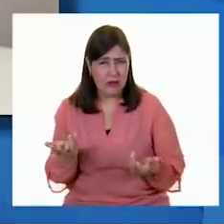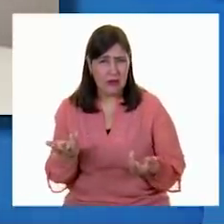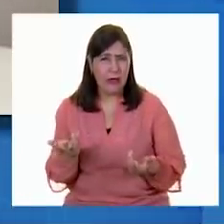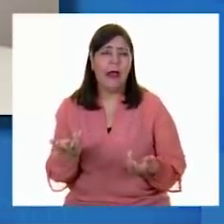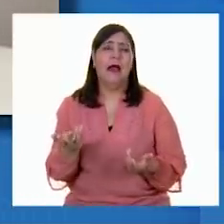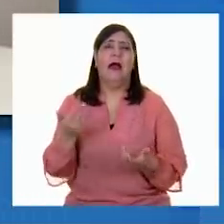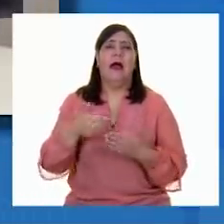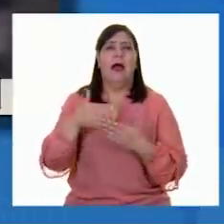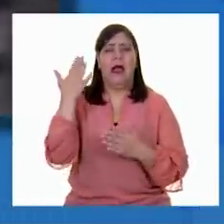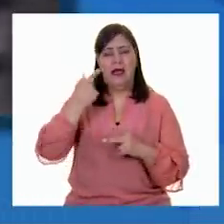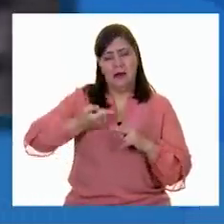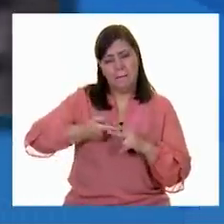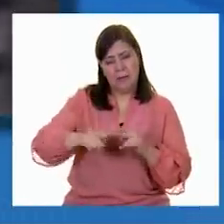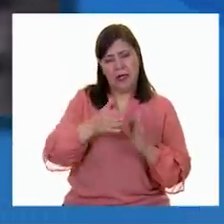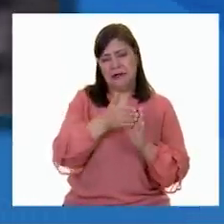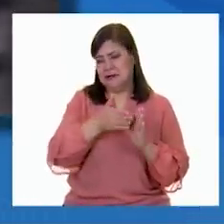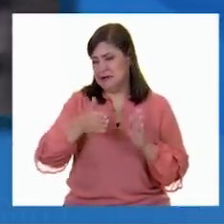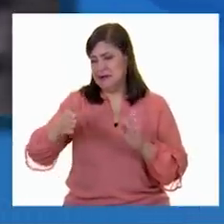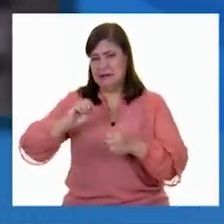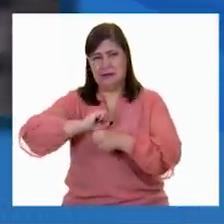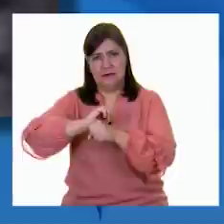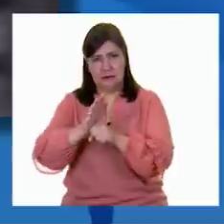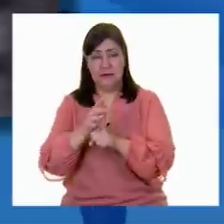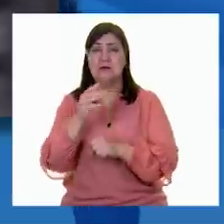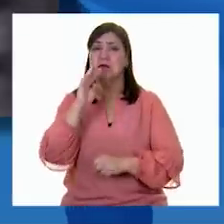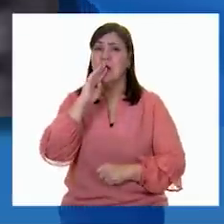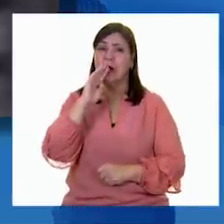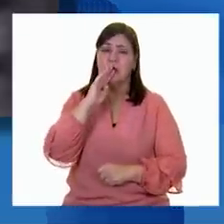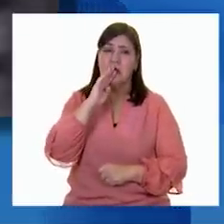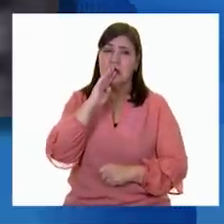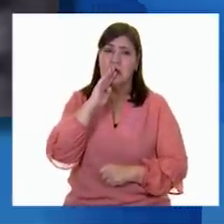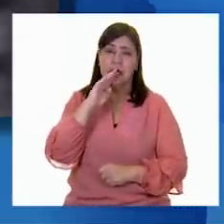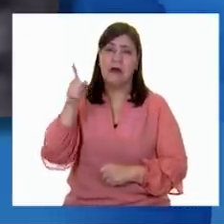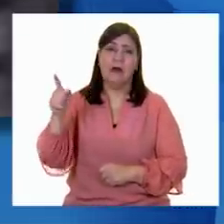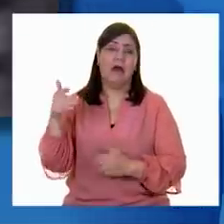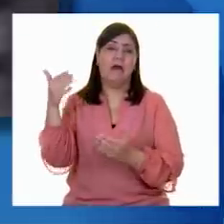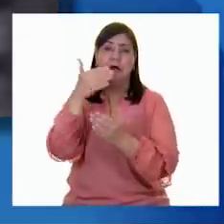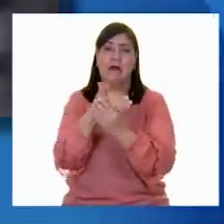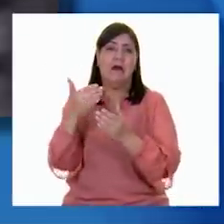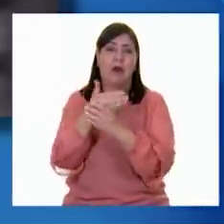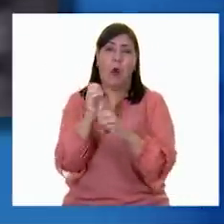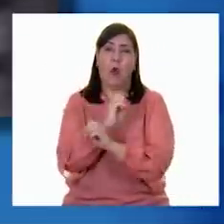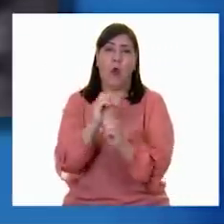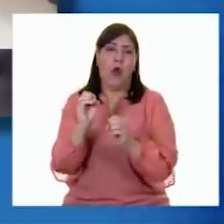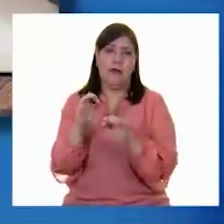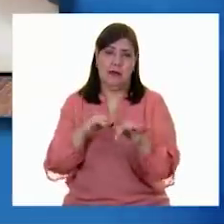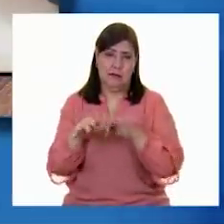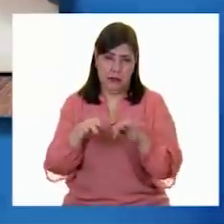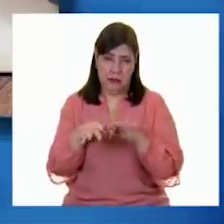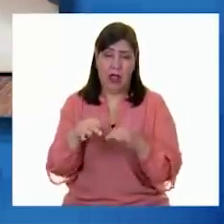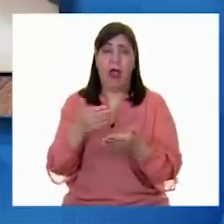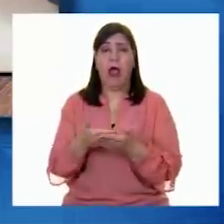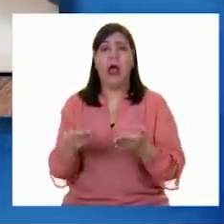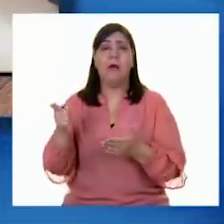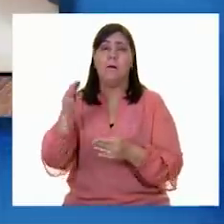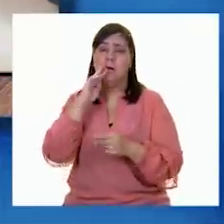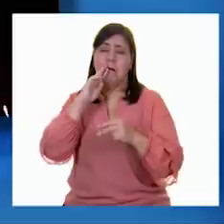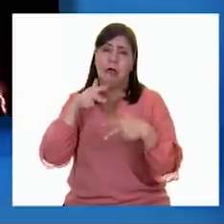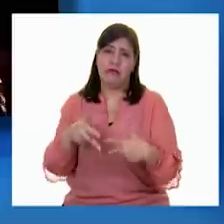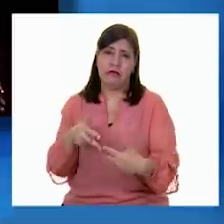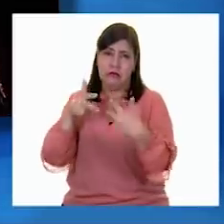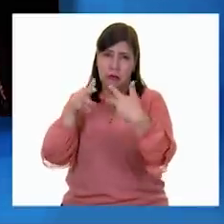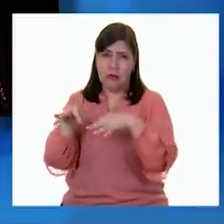Desde el inicio de la pandemia, mi mamá tuvo que dejar de asistir a su trabajo y ahora trabaja desde